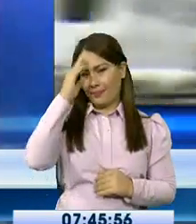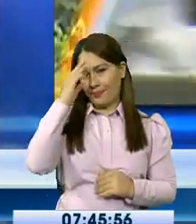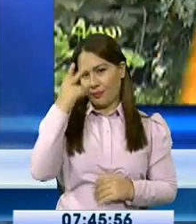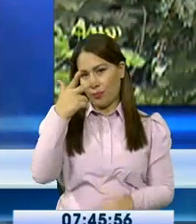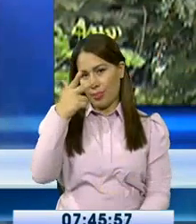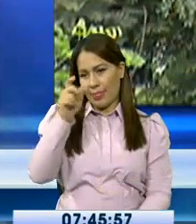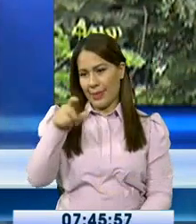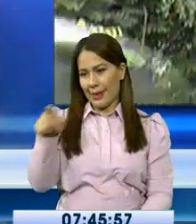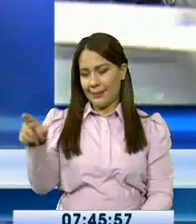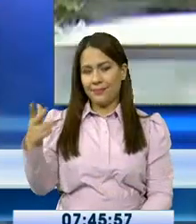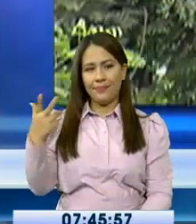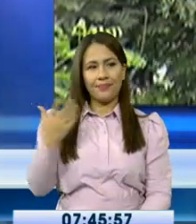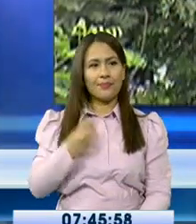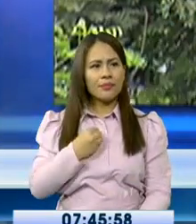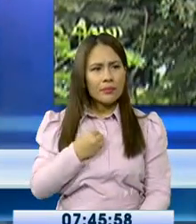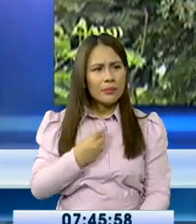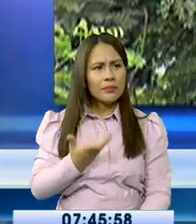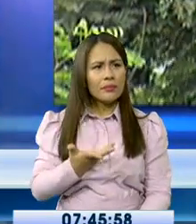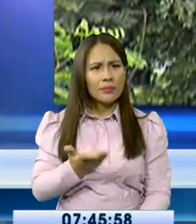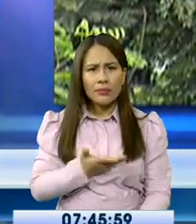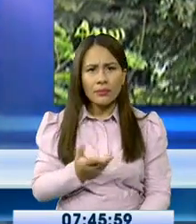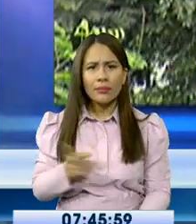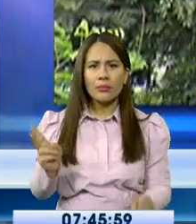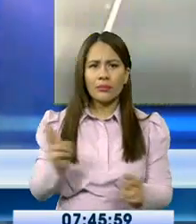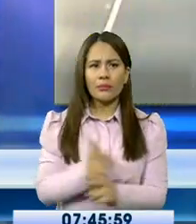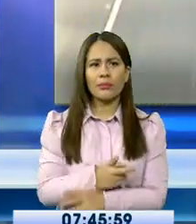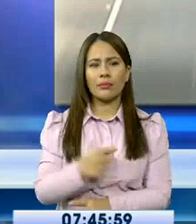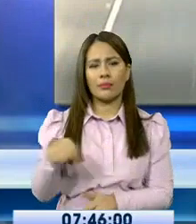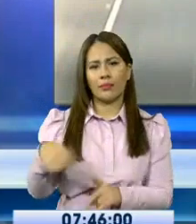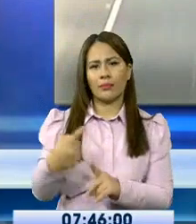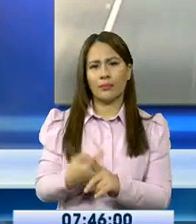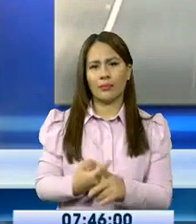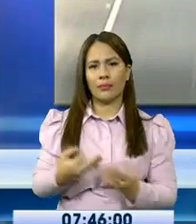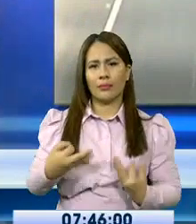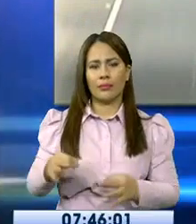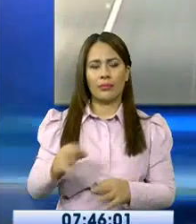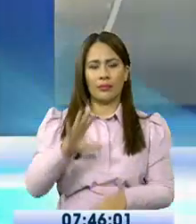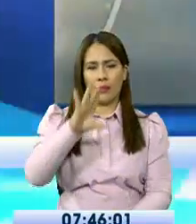la base de datos. Y estos radares, desde el MEPRO, han sancionado a